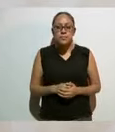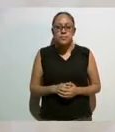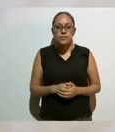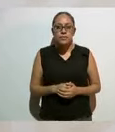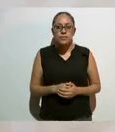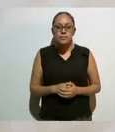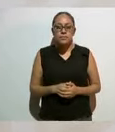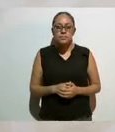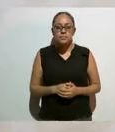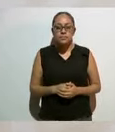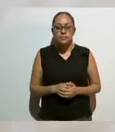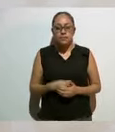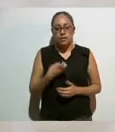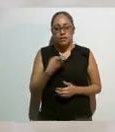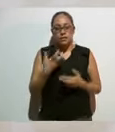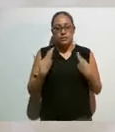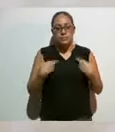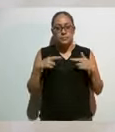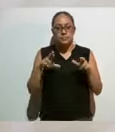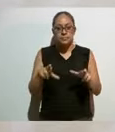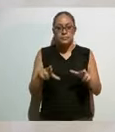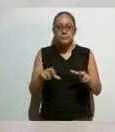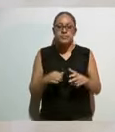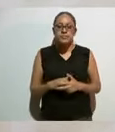nuestro representante